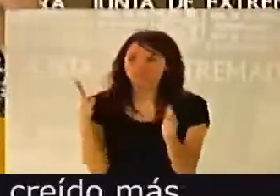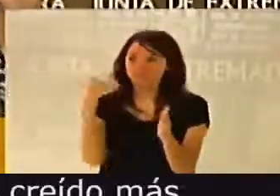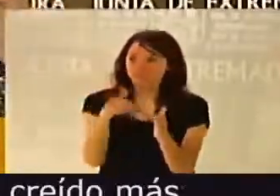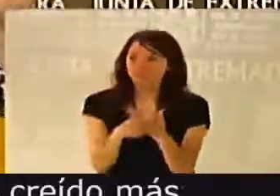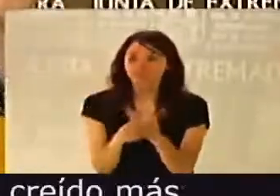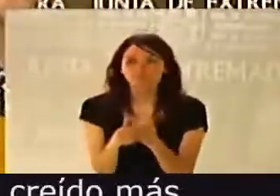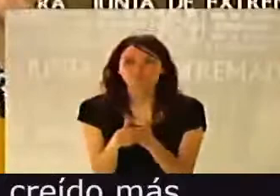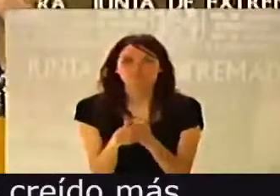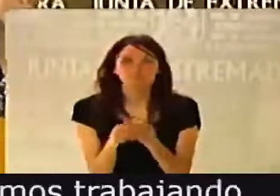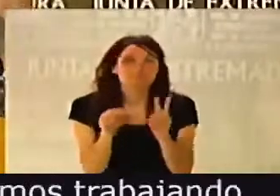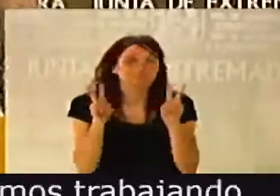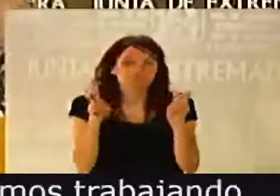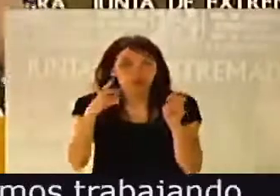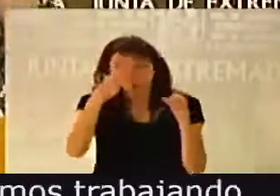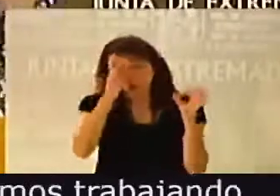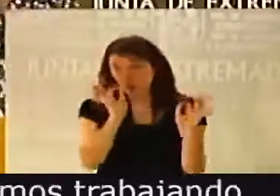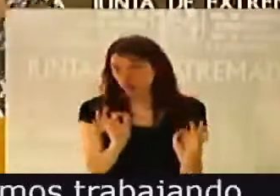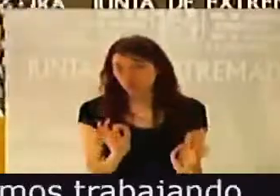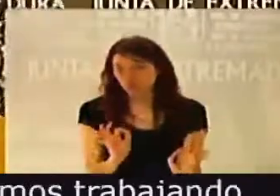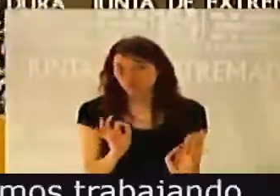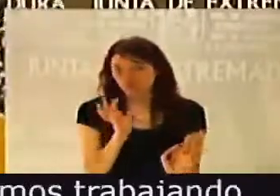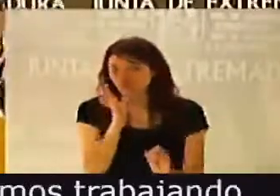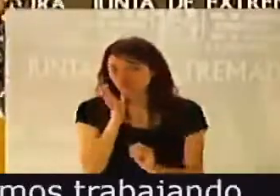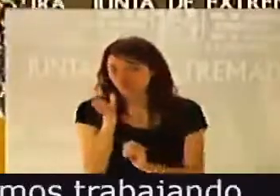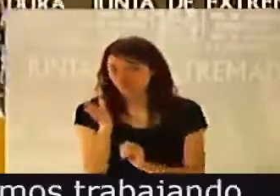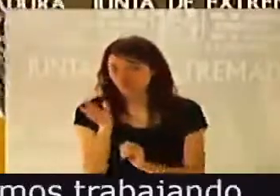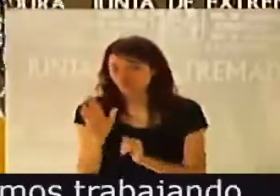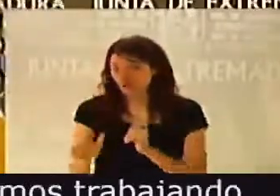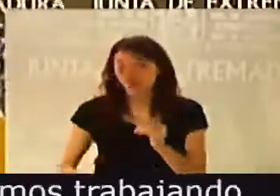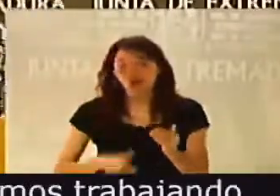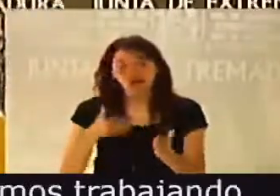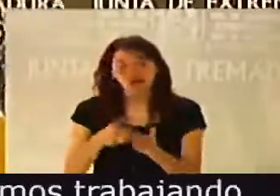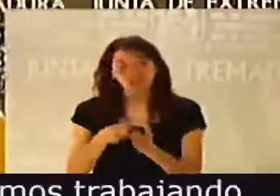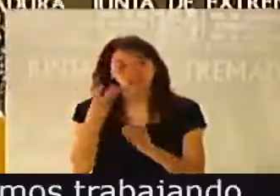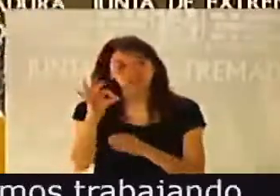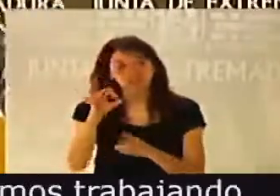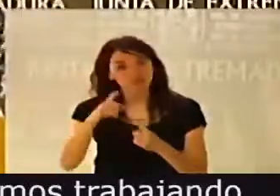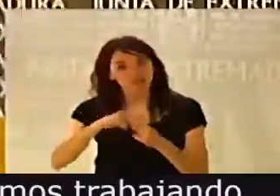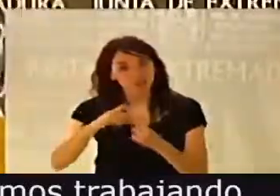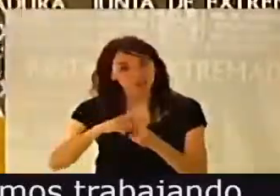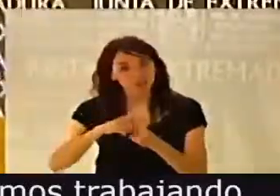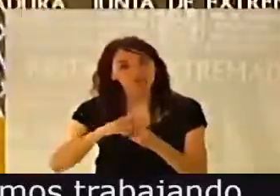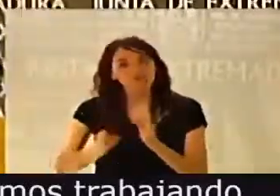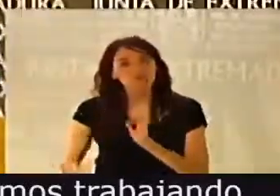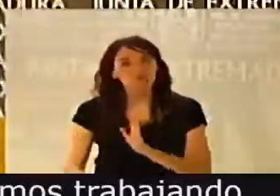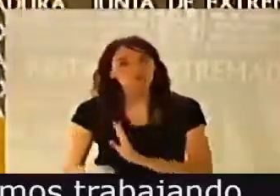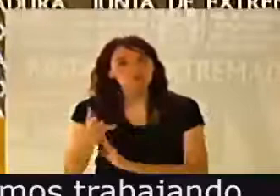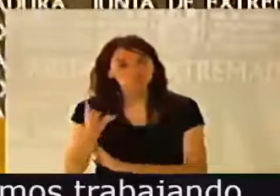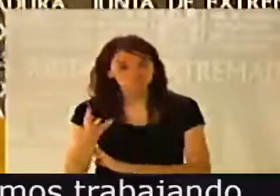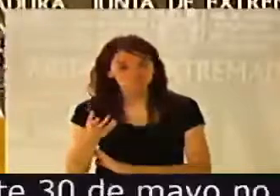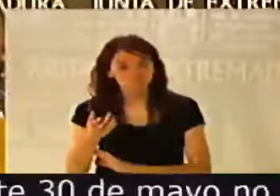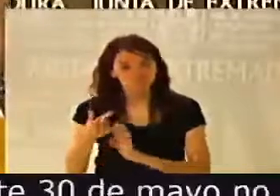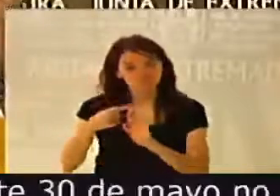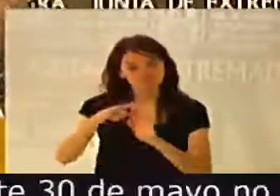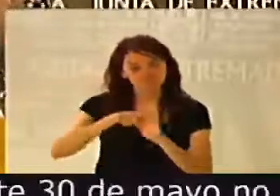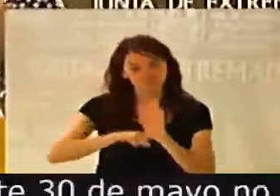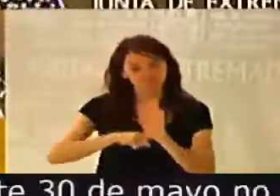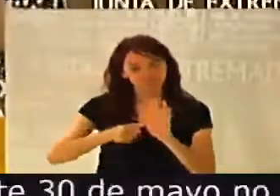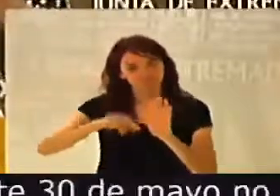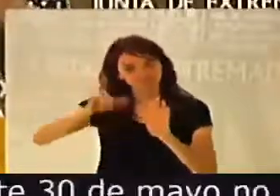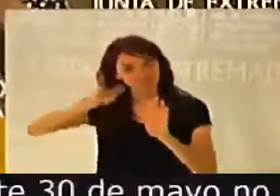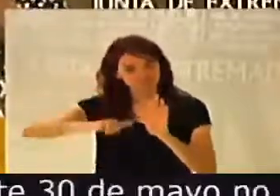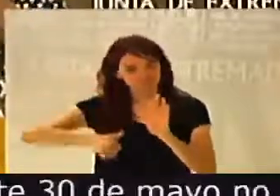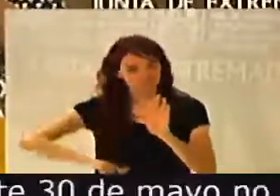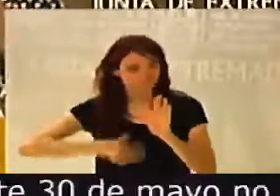aplicando cuestiones de lógica, porque hasta este 30 de mayo no ha salido esa instrucción que autorizaba lo que se podía o no hacer. Digo esto para